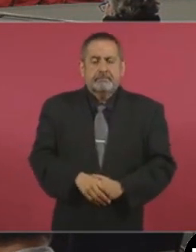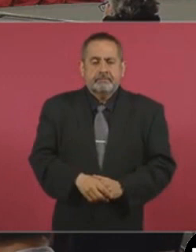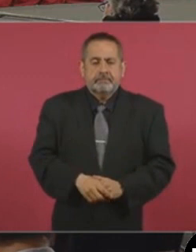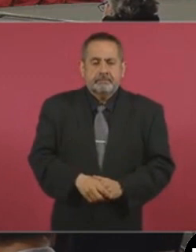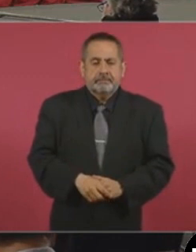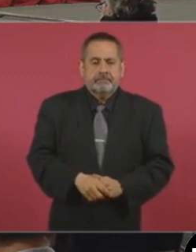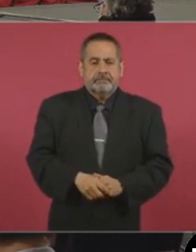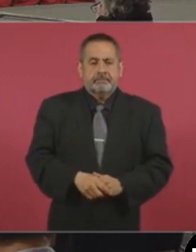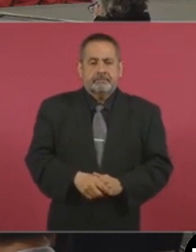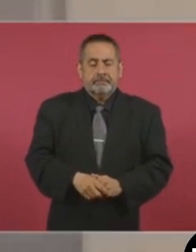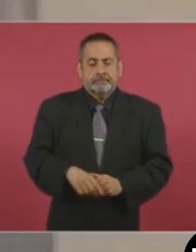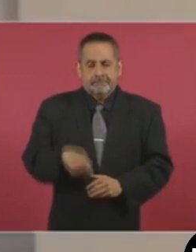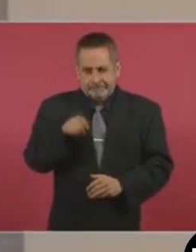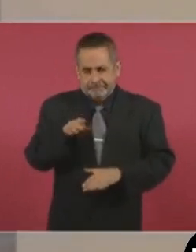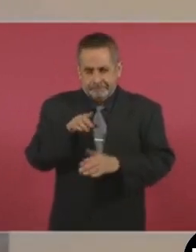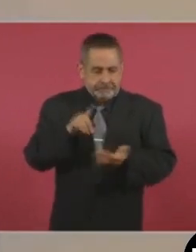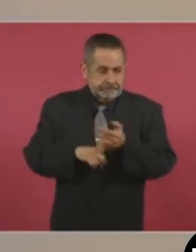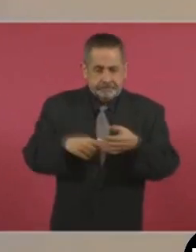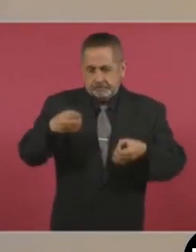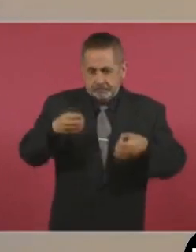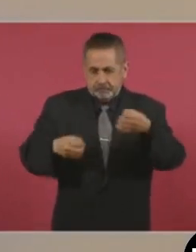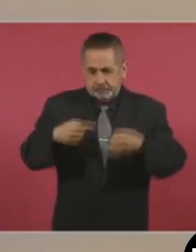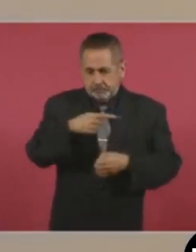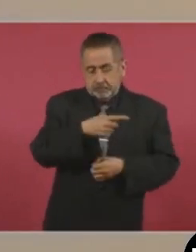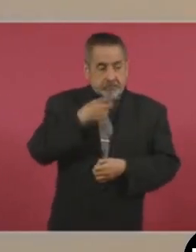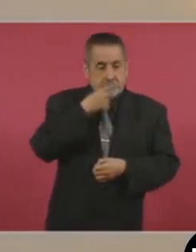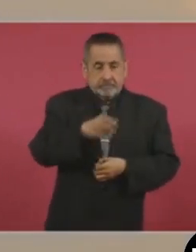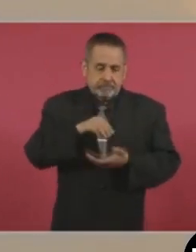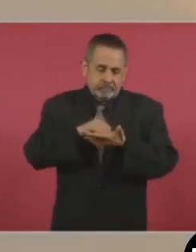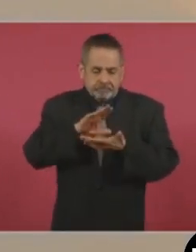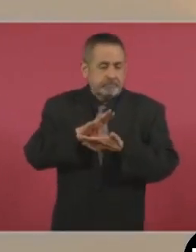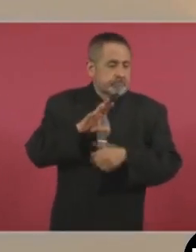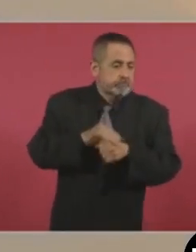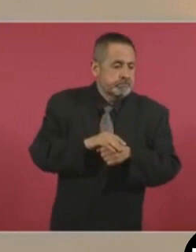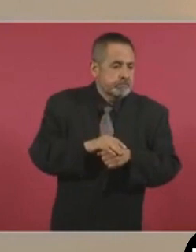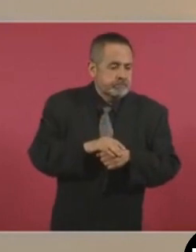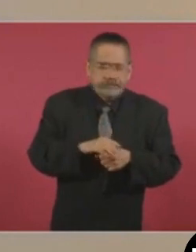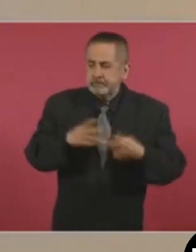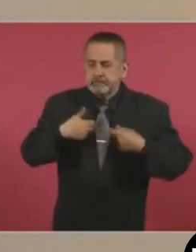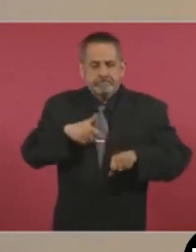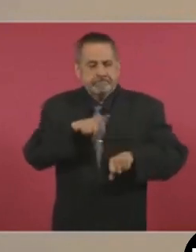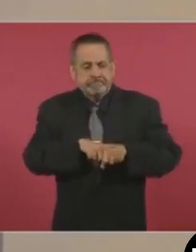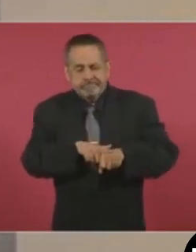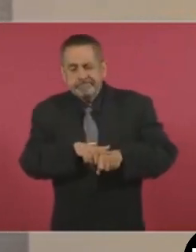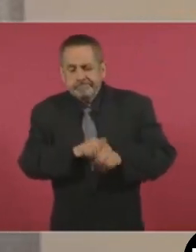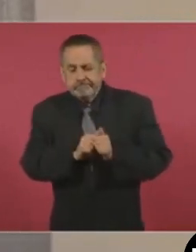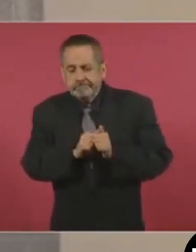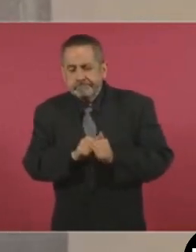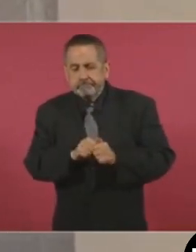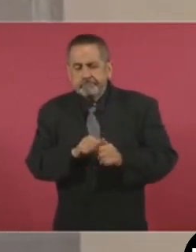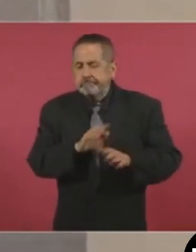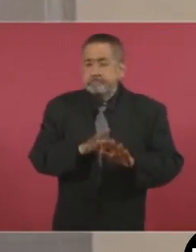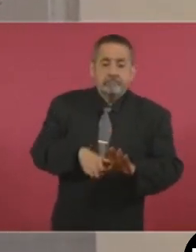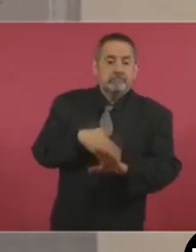En este caso, el juez llegó hasta el extremo de emitir consideraciones de orden personal en contra del Ejecutivo